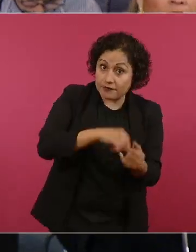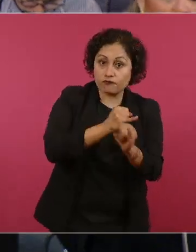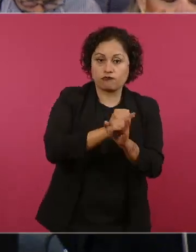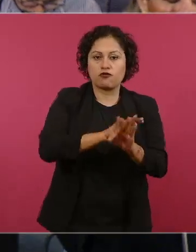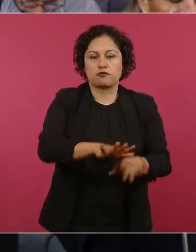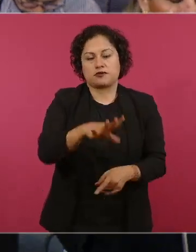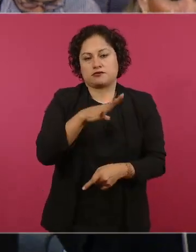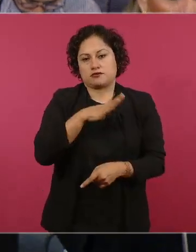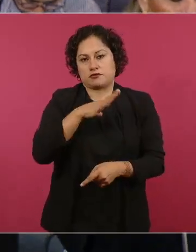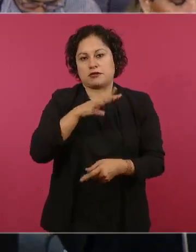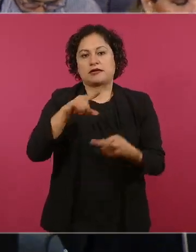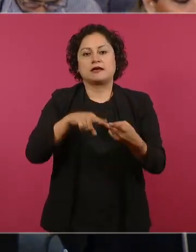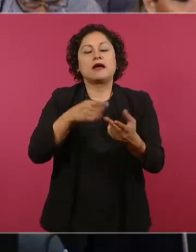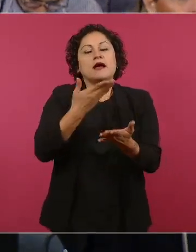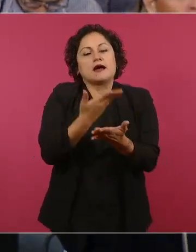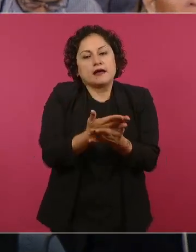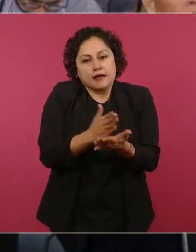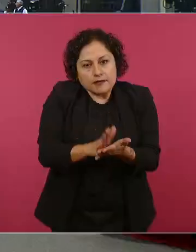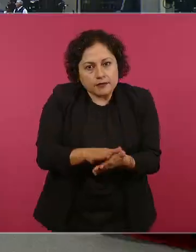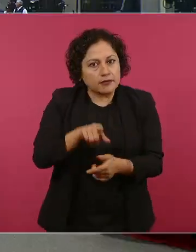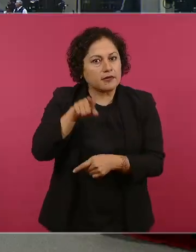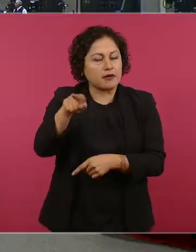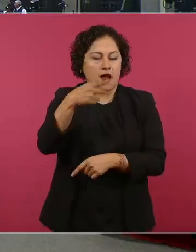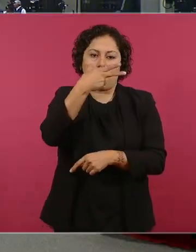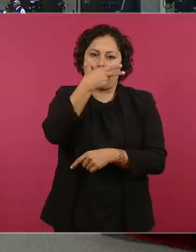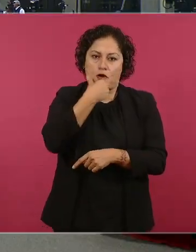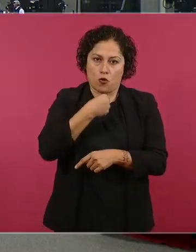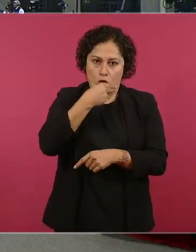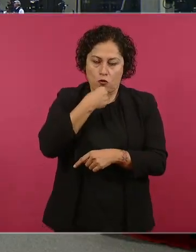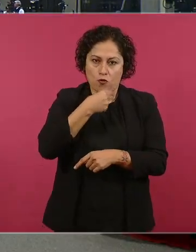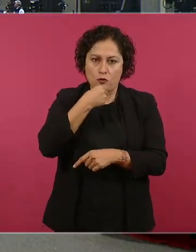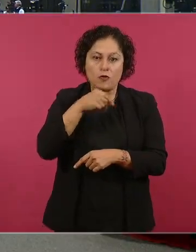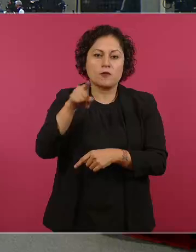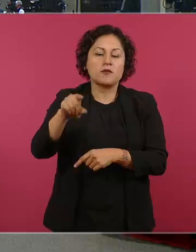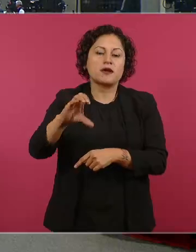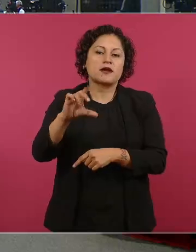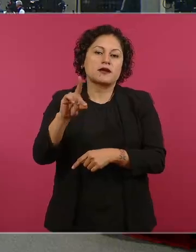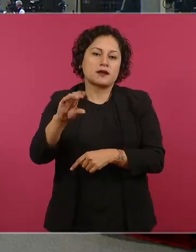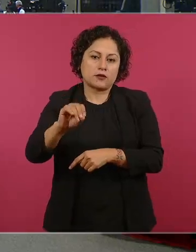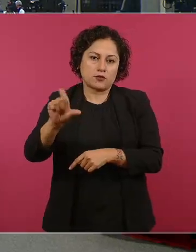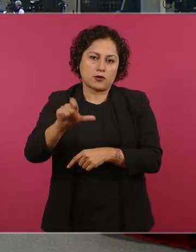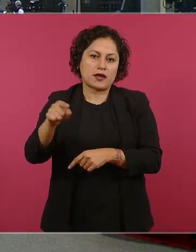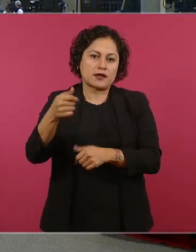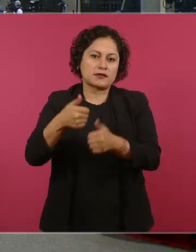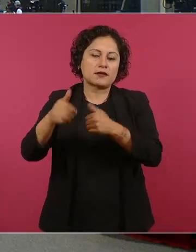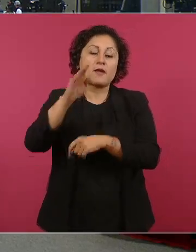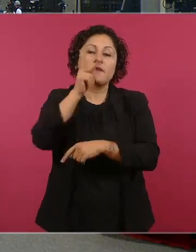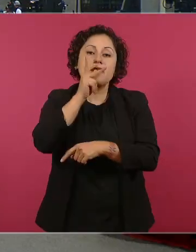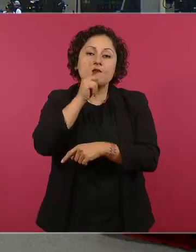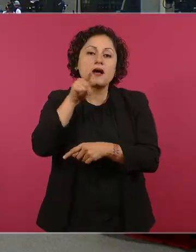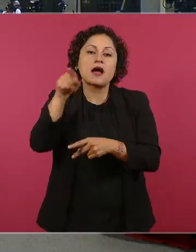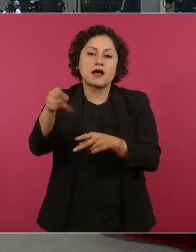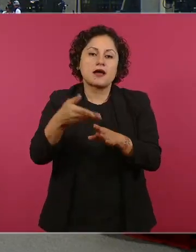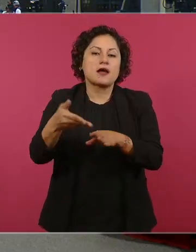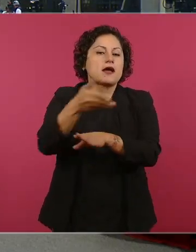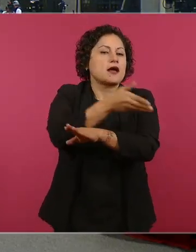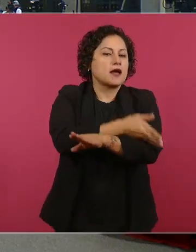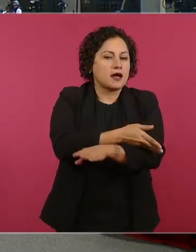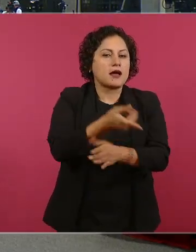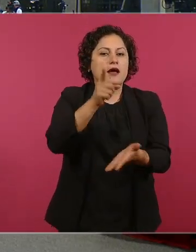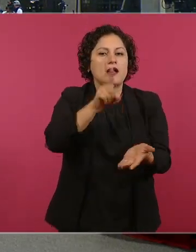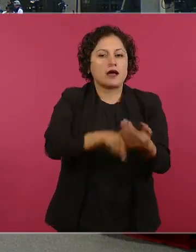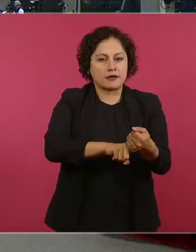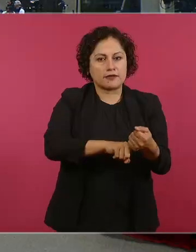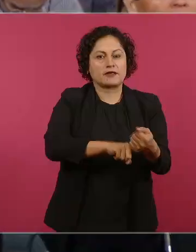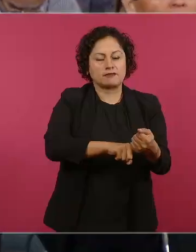este empresario pues estaba en contra de la nacionalización de la banca que ocurrió en el sexenio de José